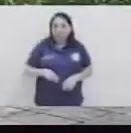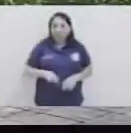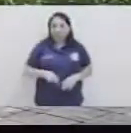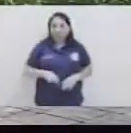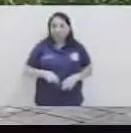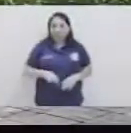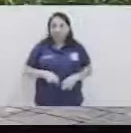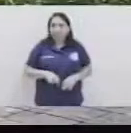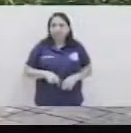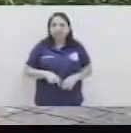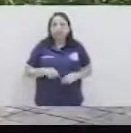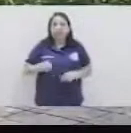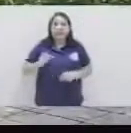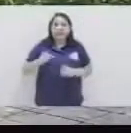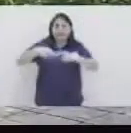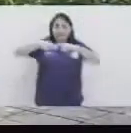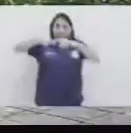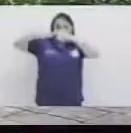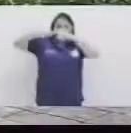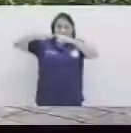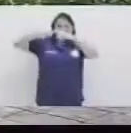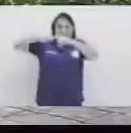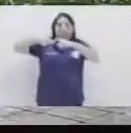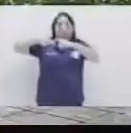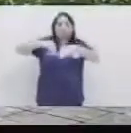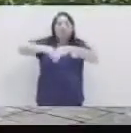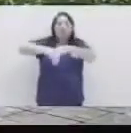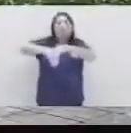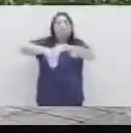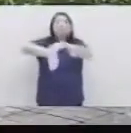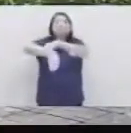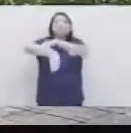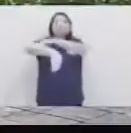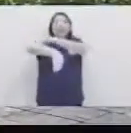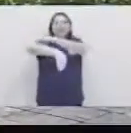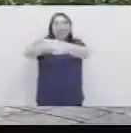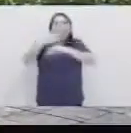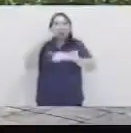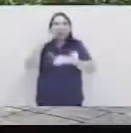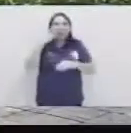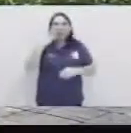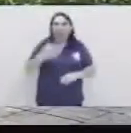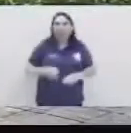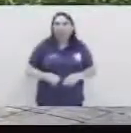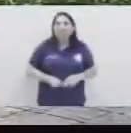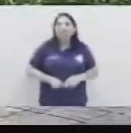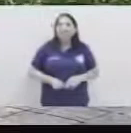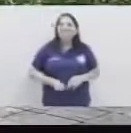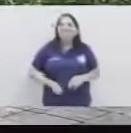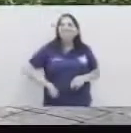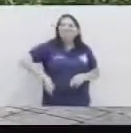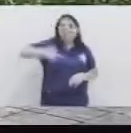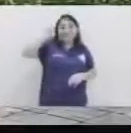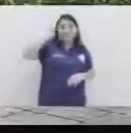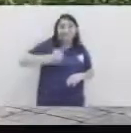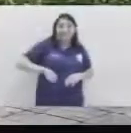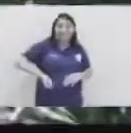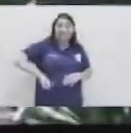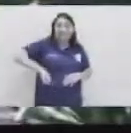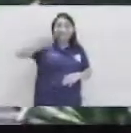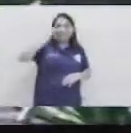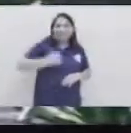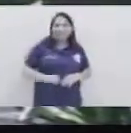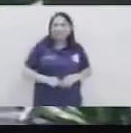con una cercha y una media que ya no le servía a mamá y voy a realizar 6 lanzamientos con la raqueta